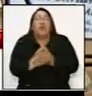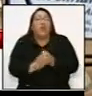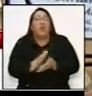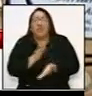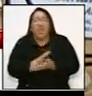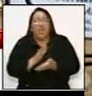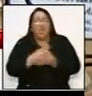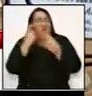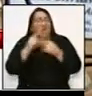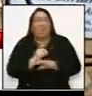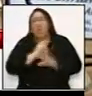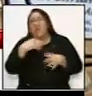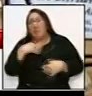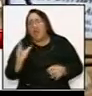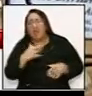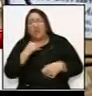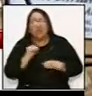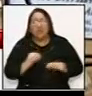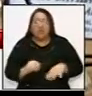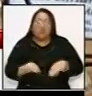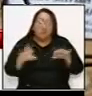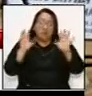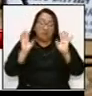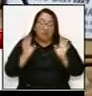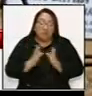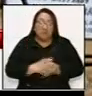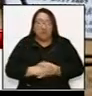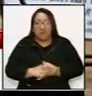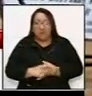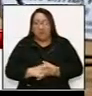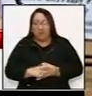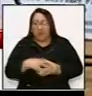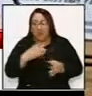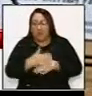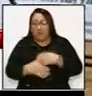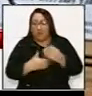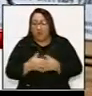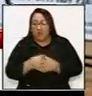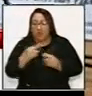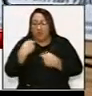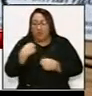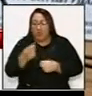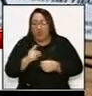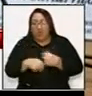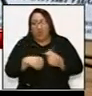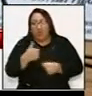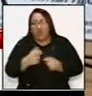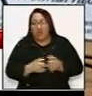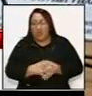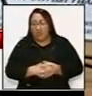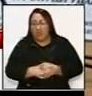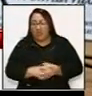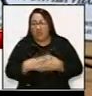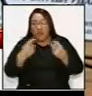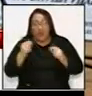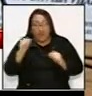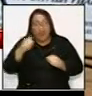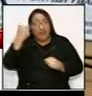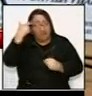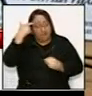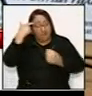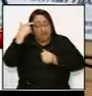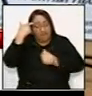no estoy de acuerdo, no me parece, es una intervención, es interferir con el proceso, es responsabilizar a terceros. La decisión del suicidio sí es